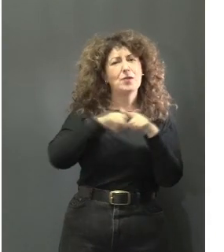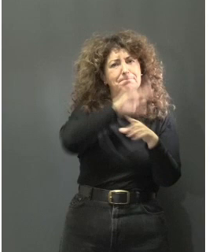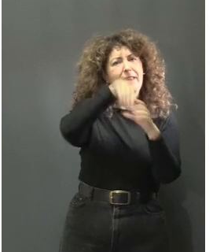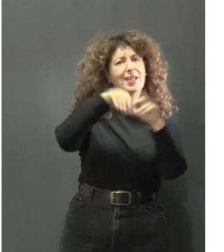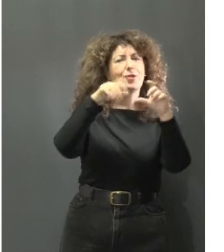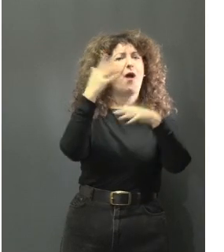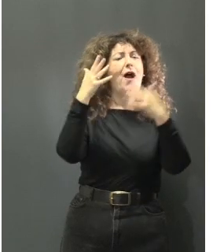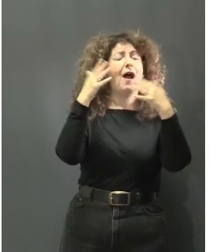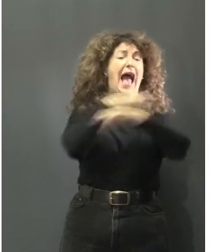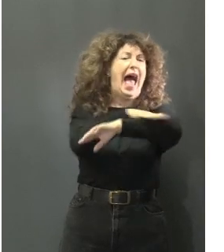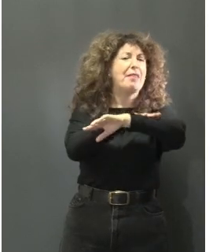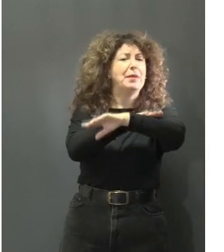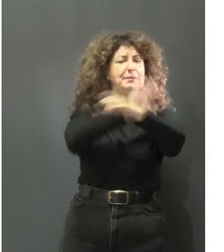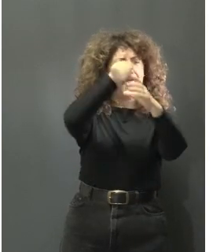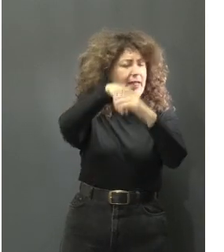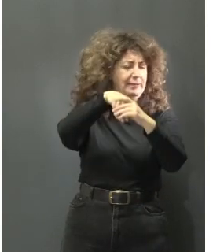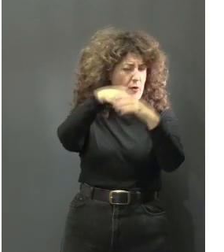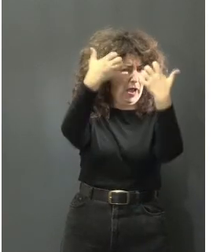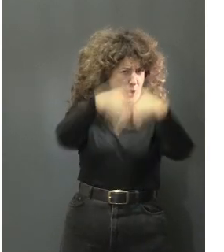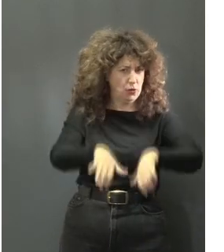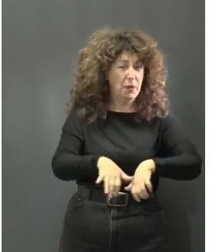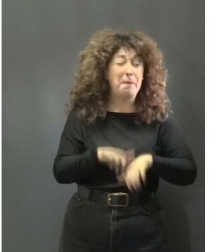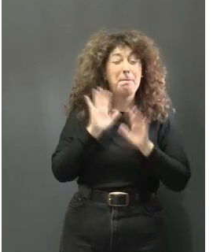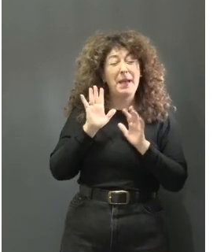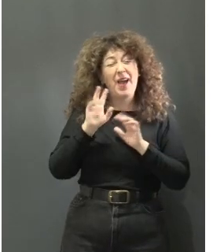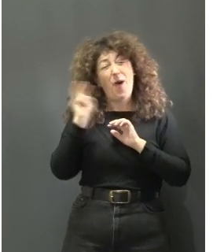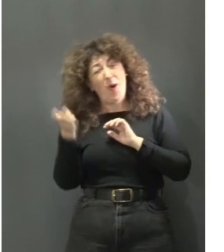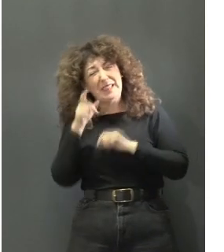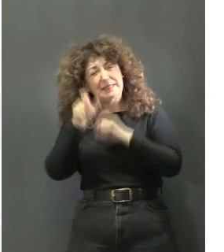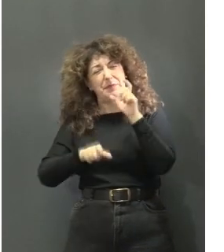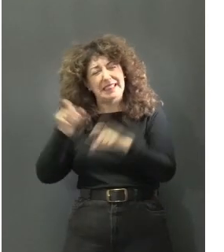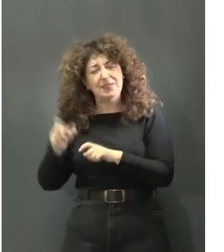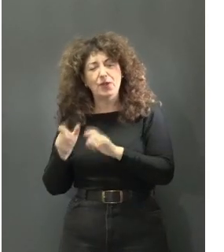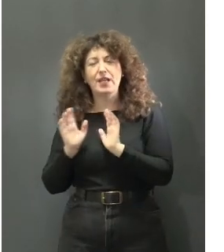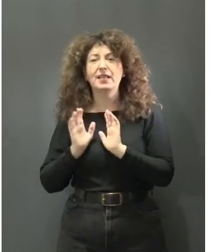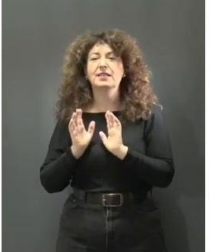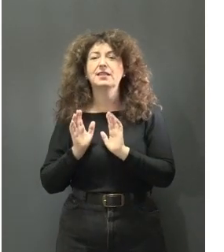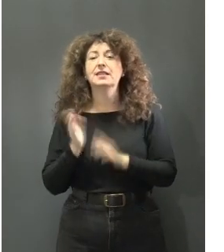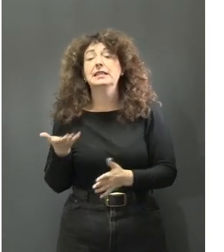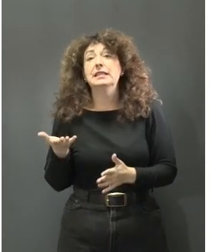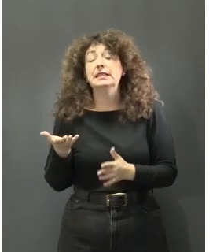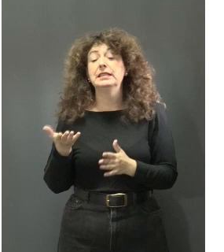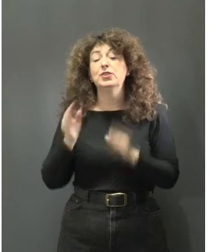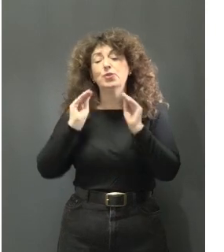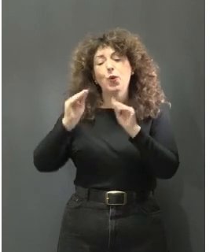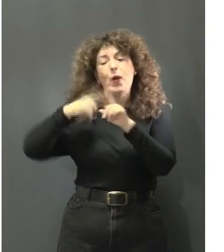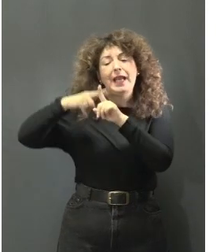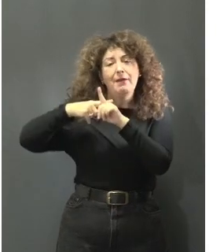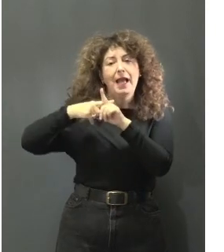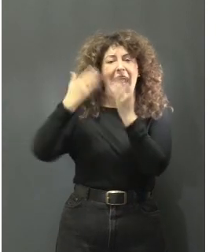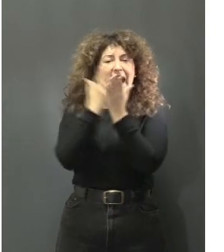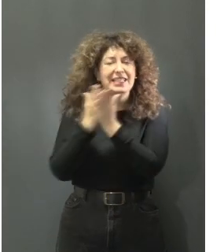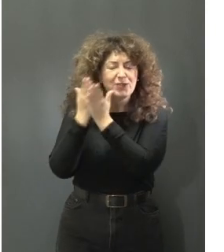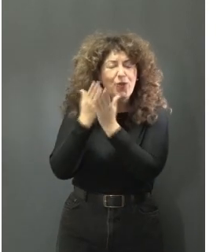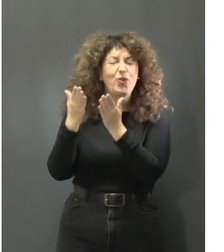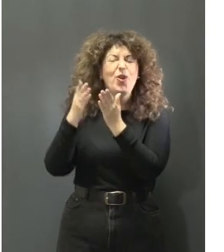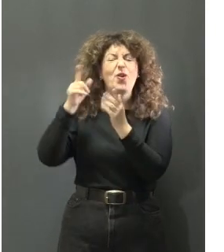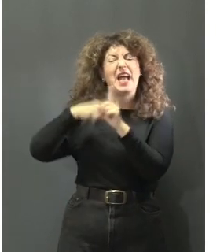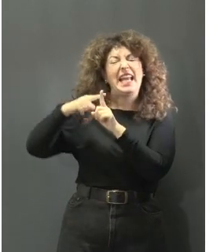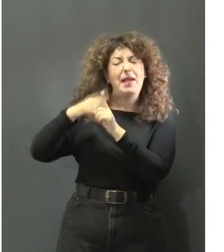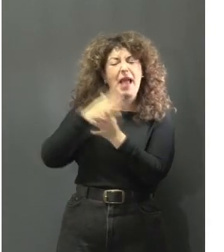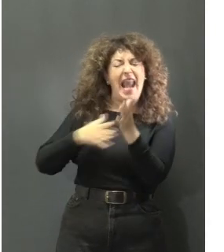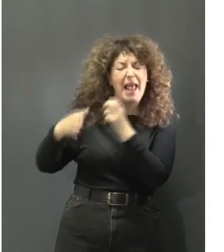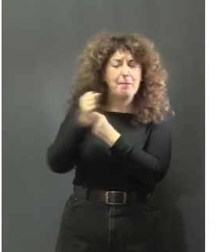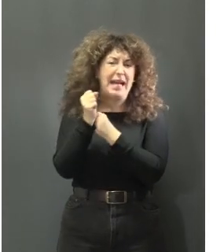administración. Y sin embargo, personas con otro nivel de estudios, con otro nivel de empatía, les